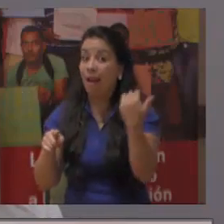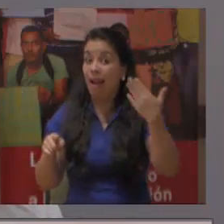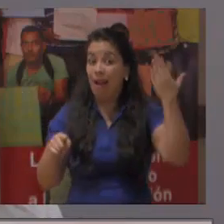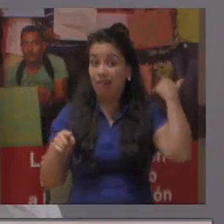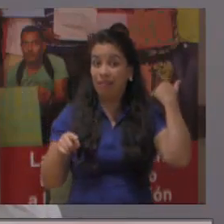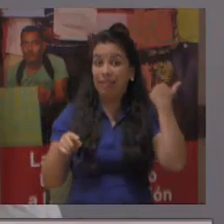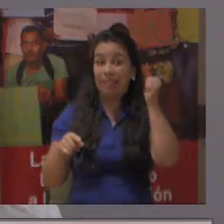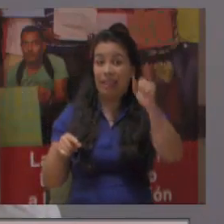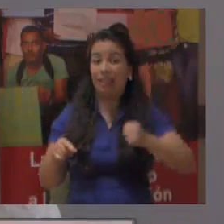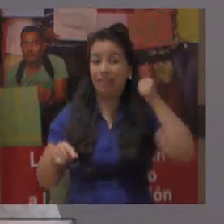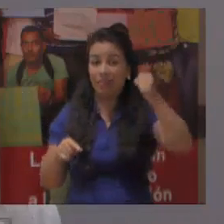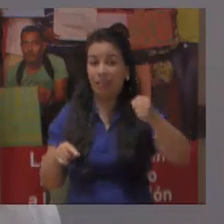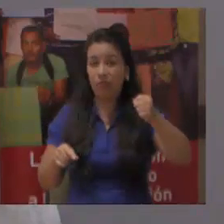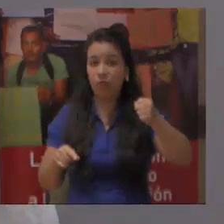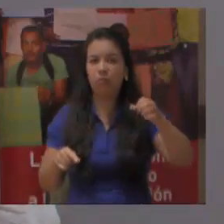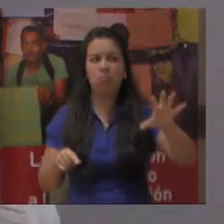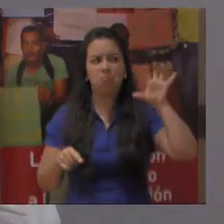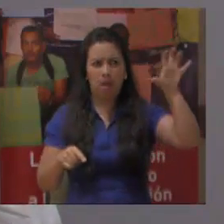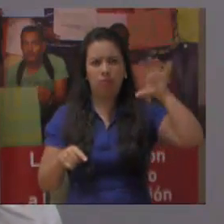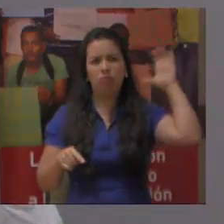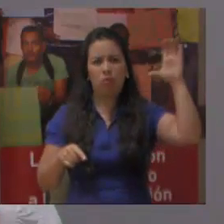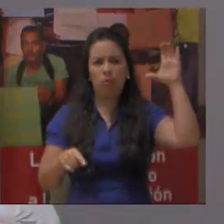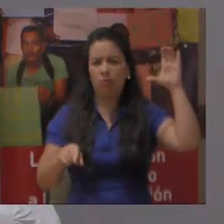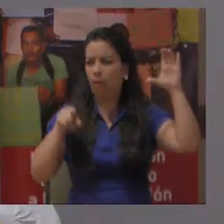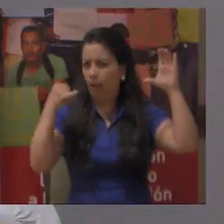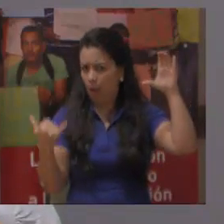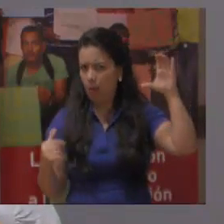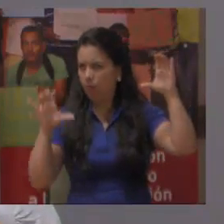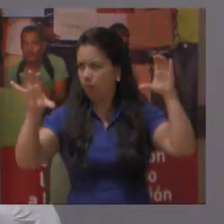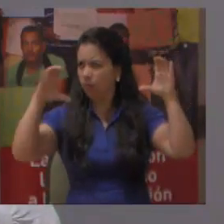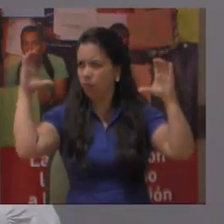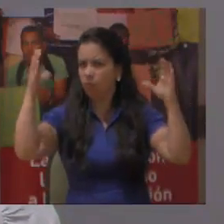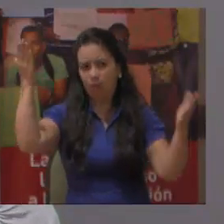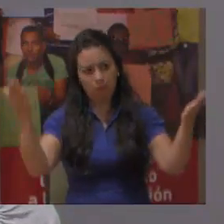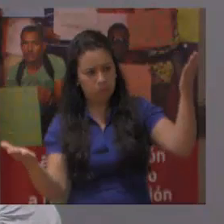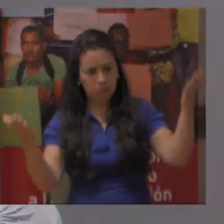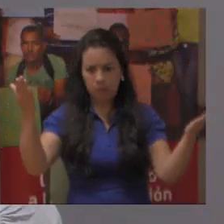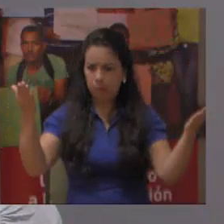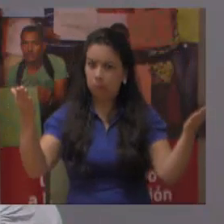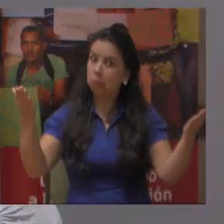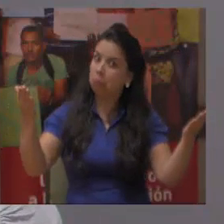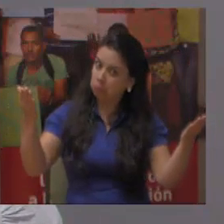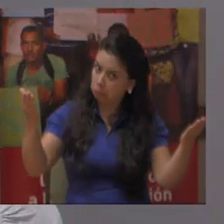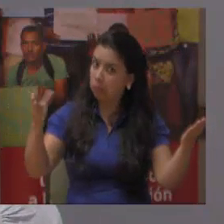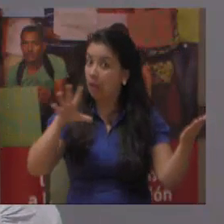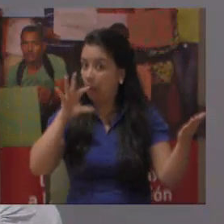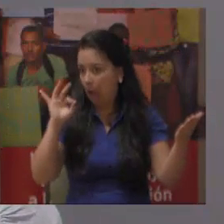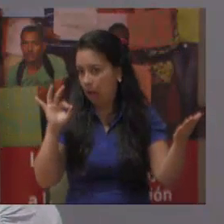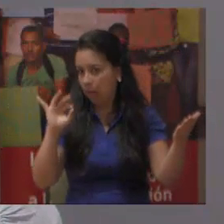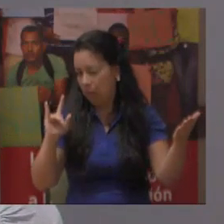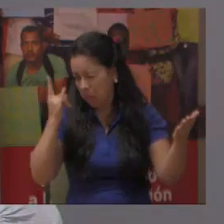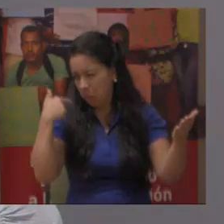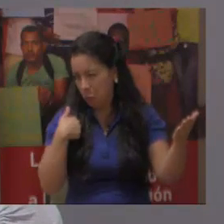hace una década. Y para que pongamos las cosas en perspectiva, si Gifredo me corrige, pero